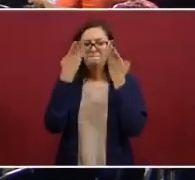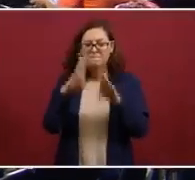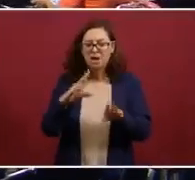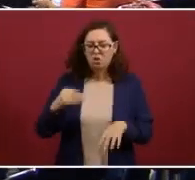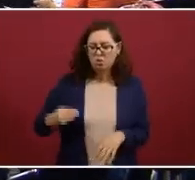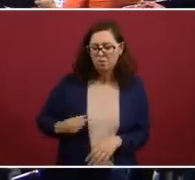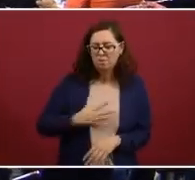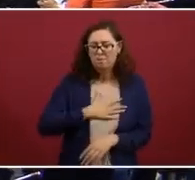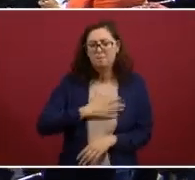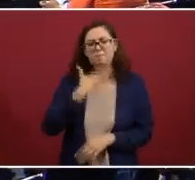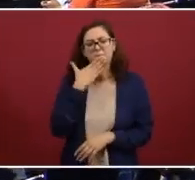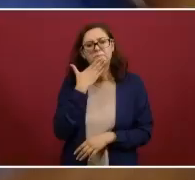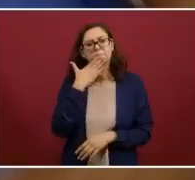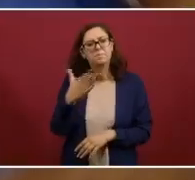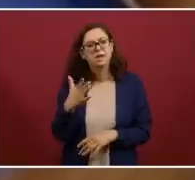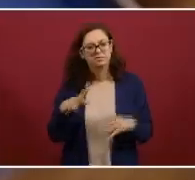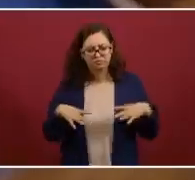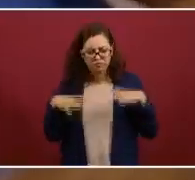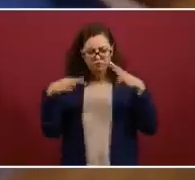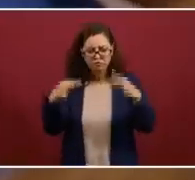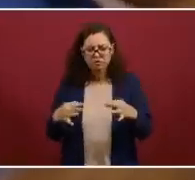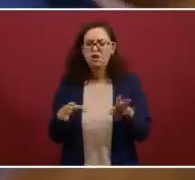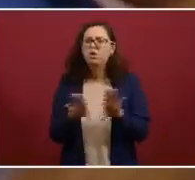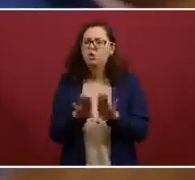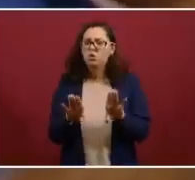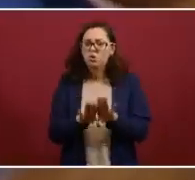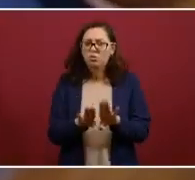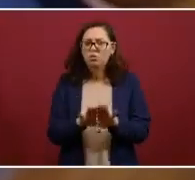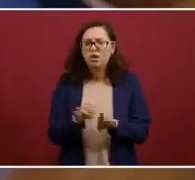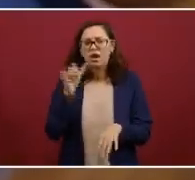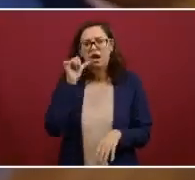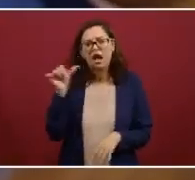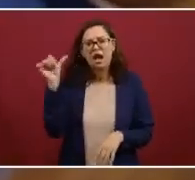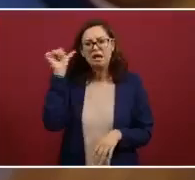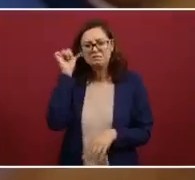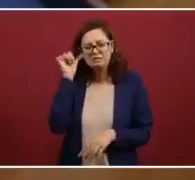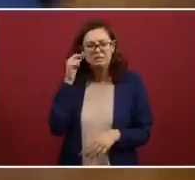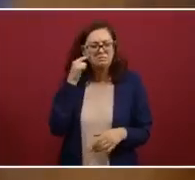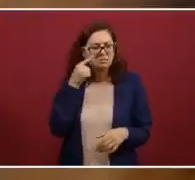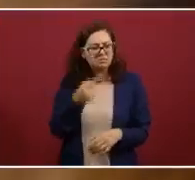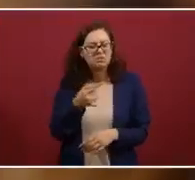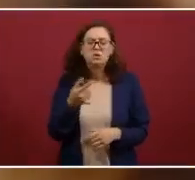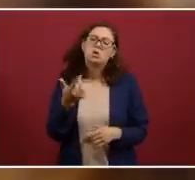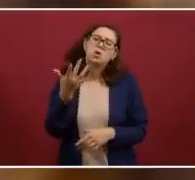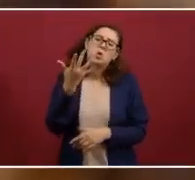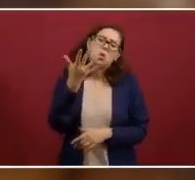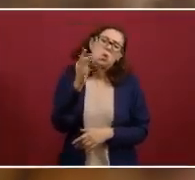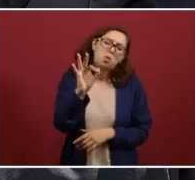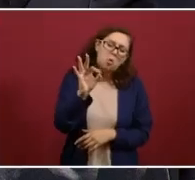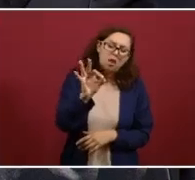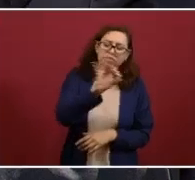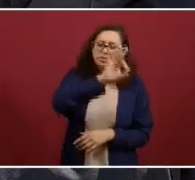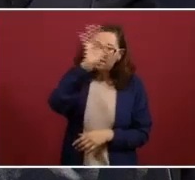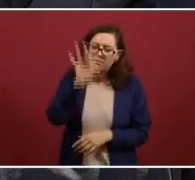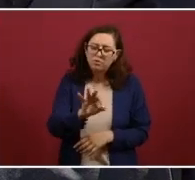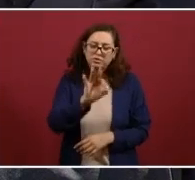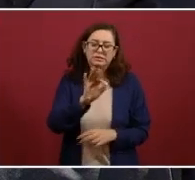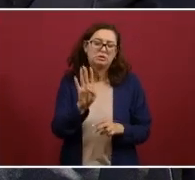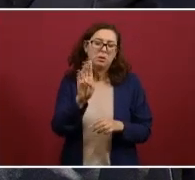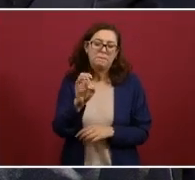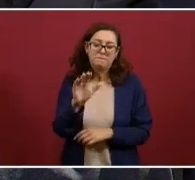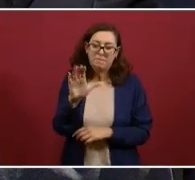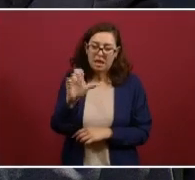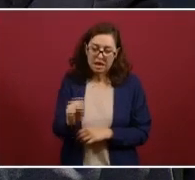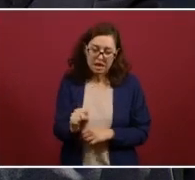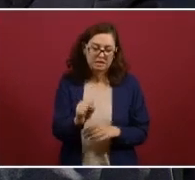Bienestar? Porque ayer estábamos viendo en los datos que más o menos el 40% de cada uno de estos rubros que se presentaron ayer